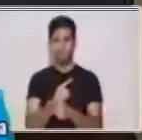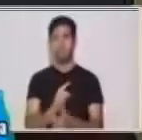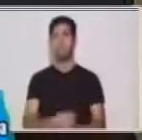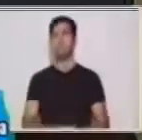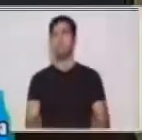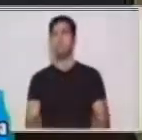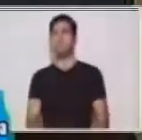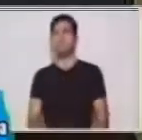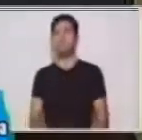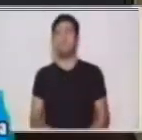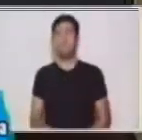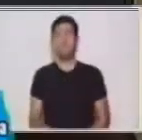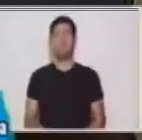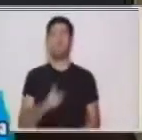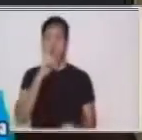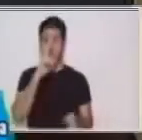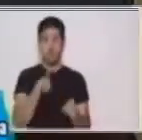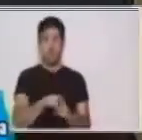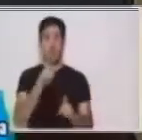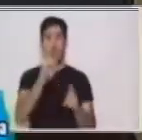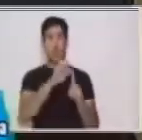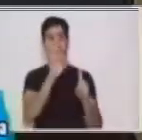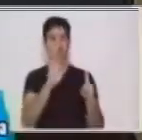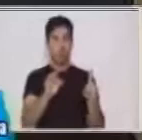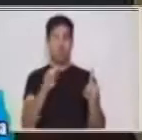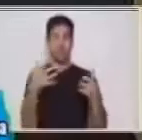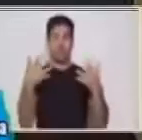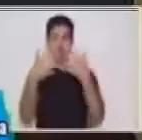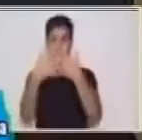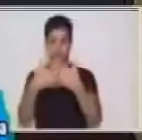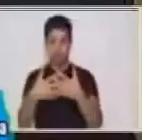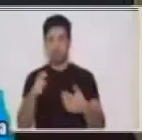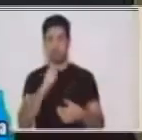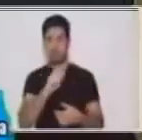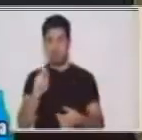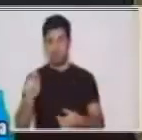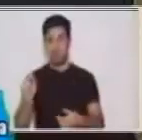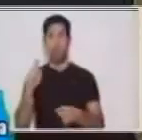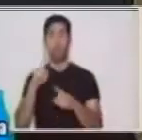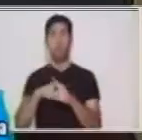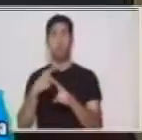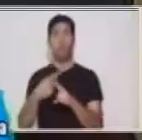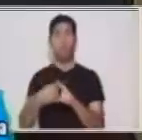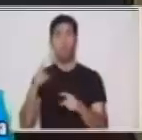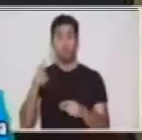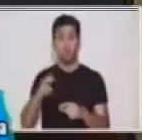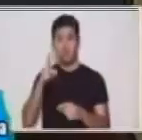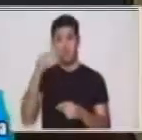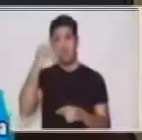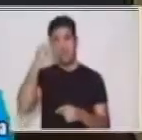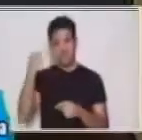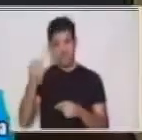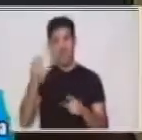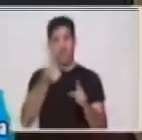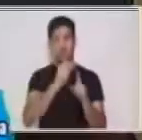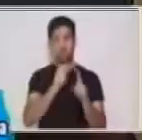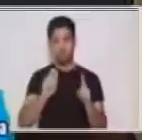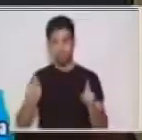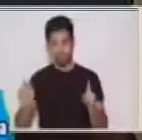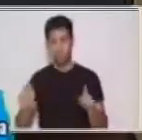relaciones gramaticales que mantienen entre sí. Cuando las necesitan para expresar una idea,